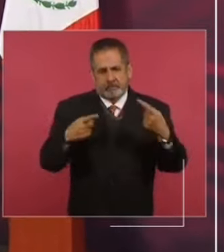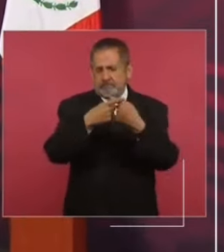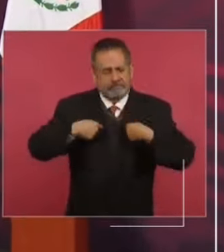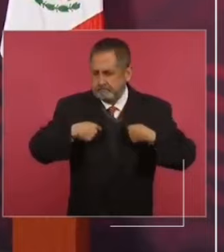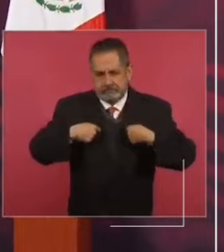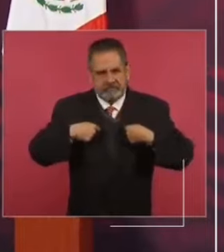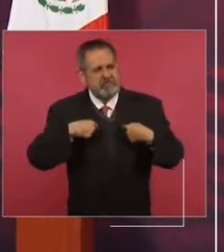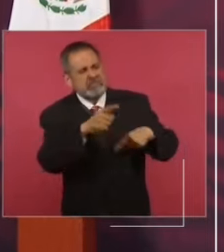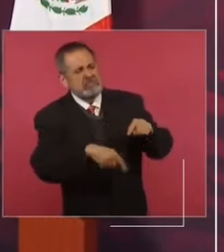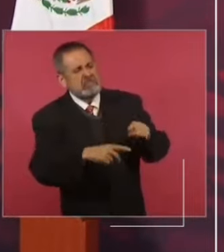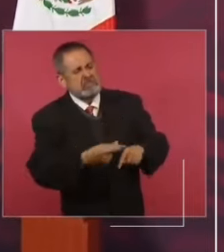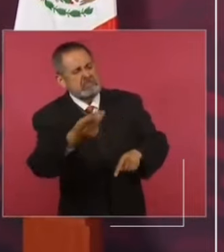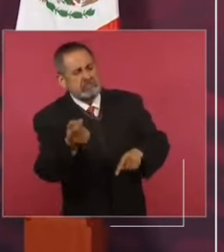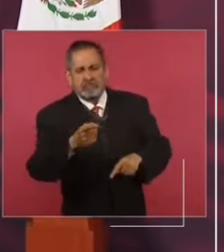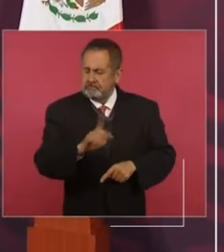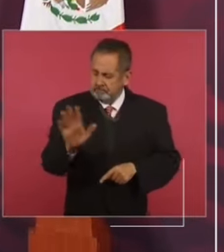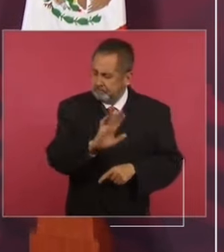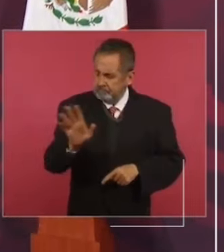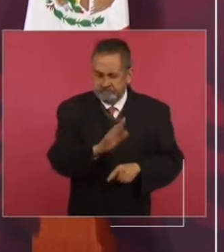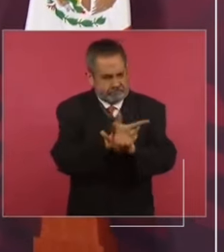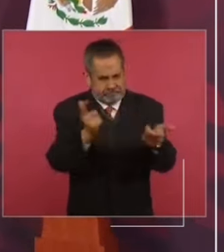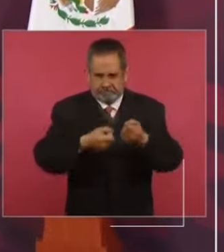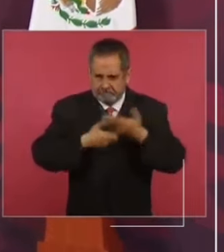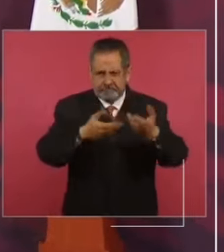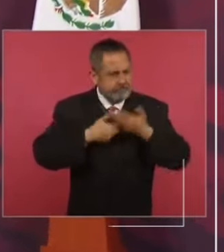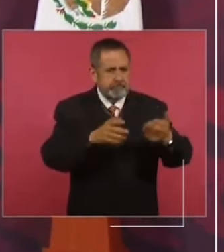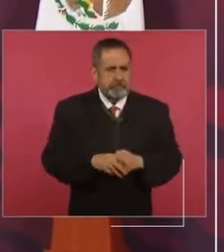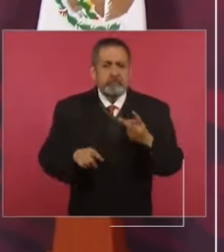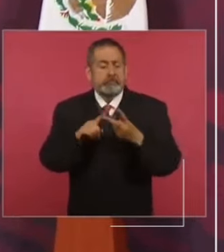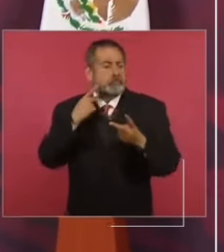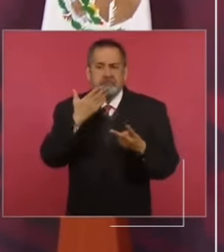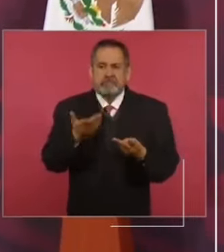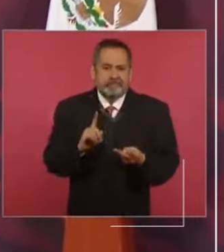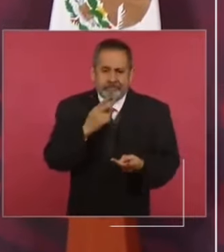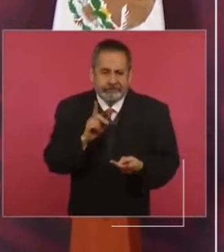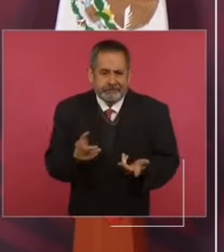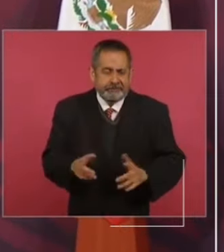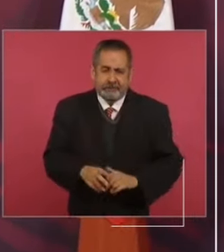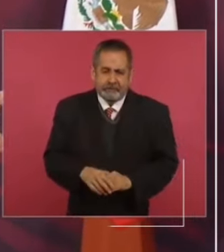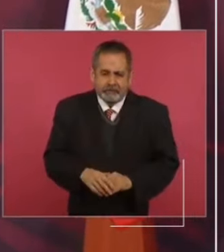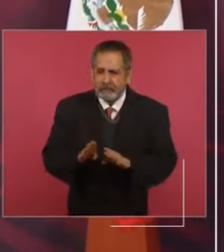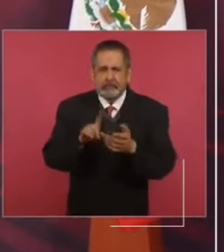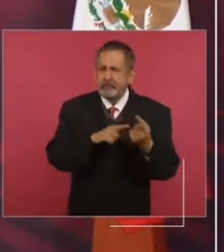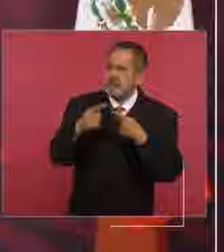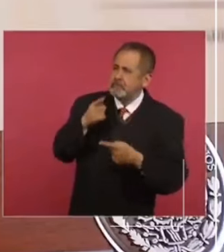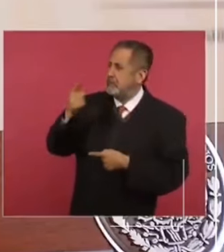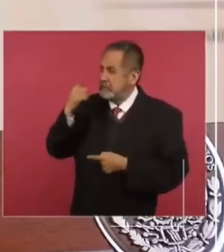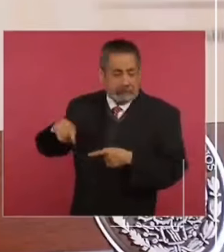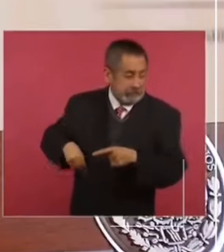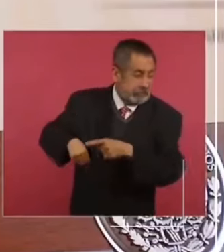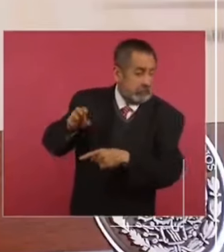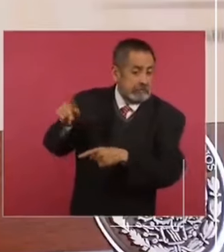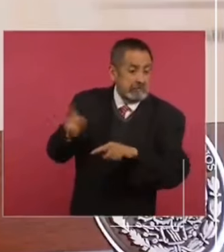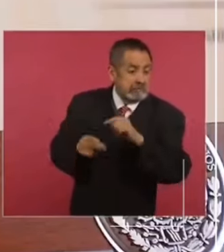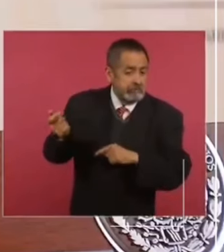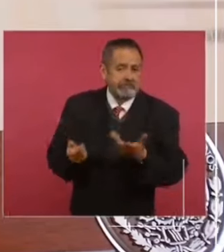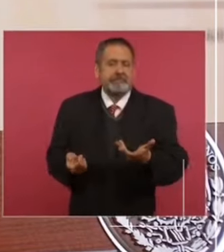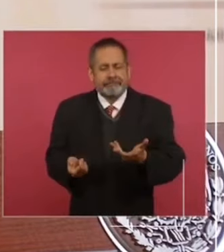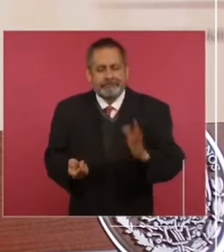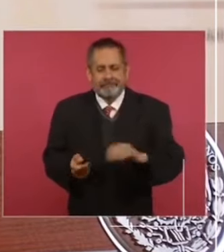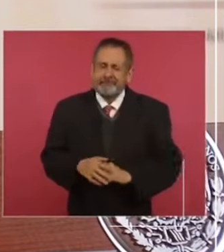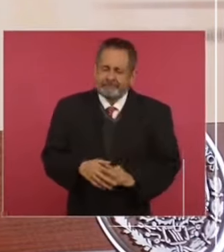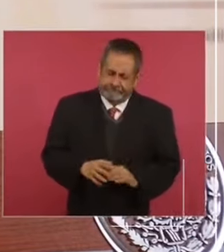nuestros principios. Eso es contrario a la libertad. Y políticamente también, ¿qué se diría? Ya